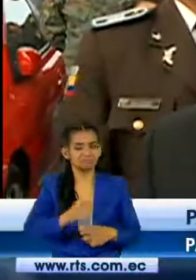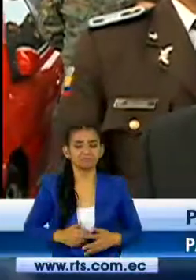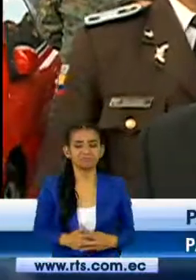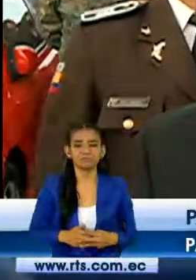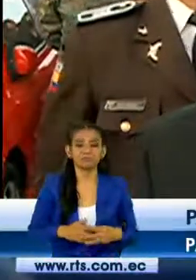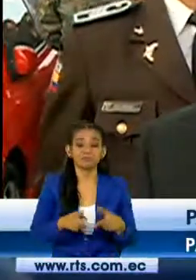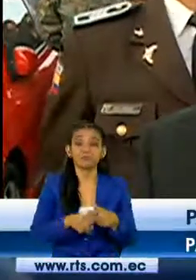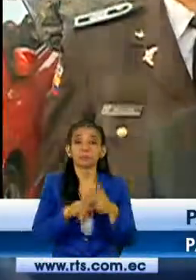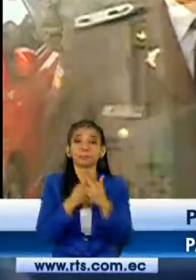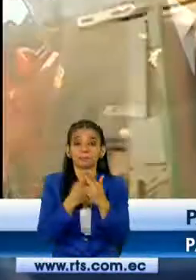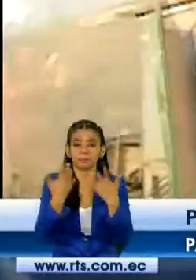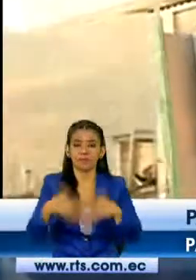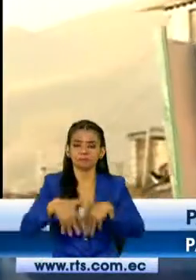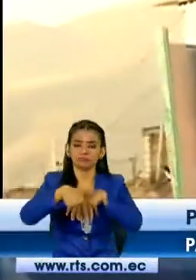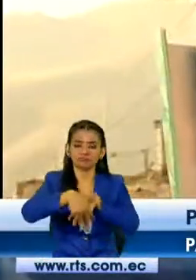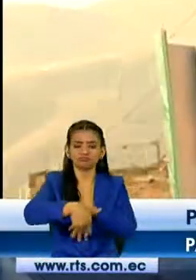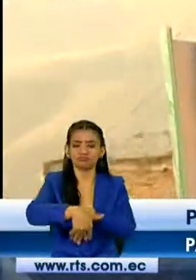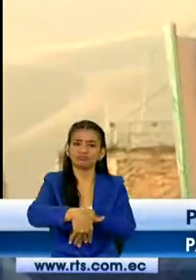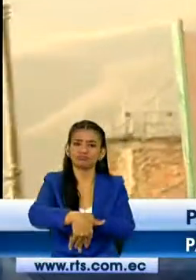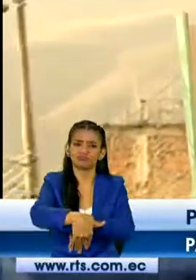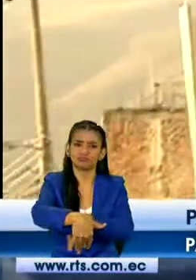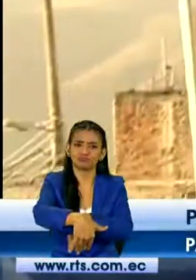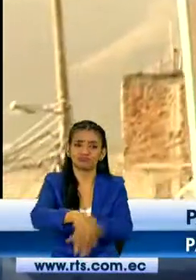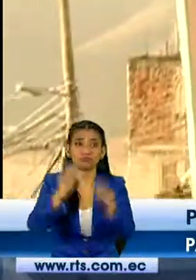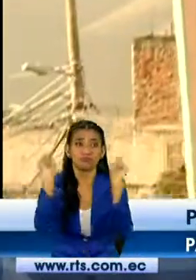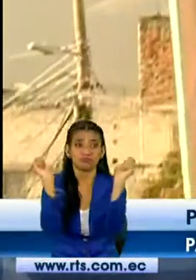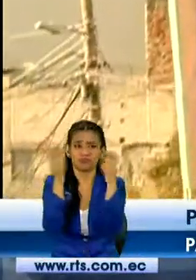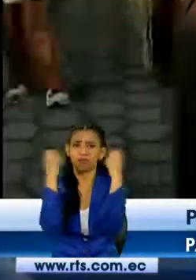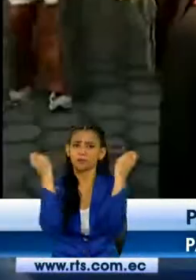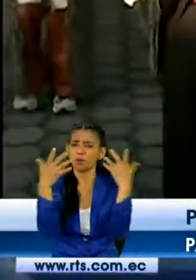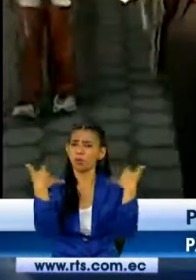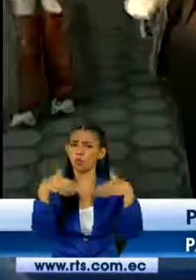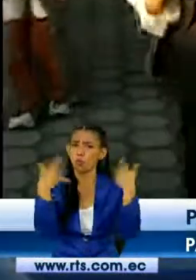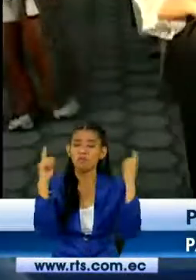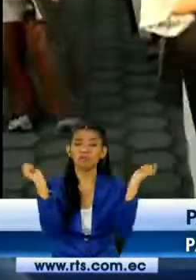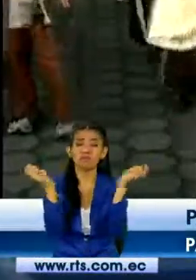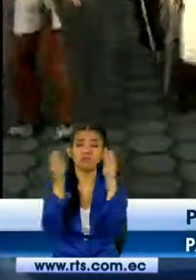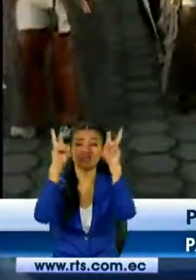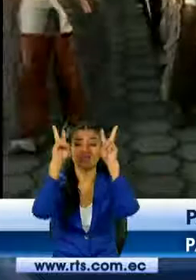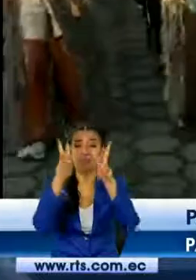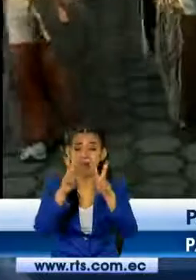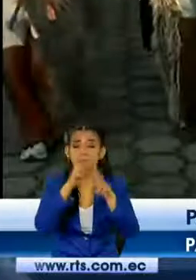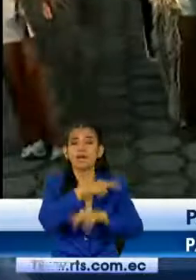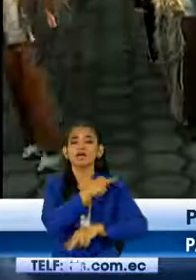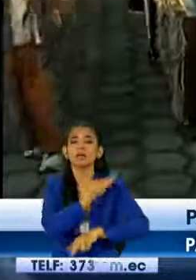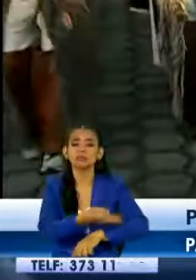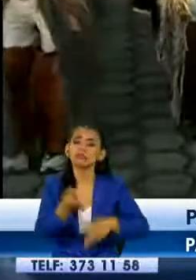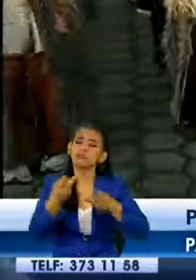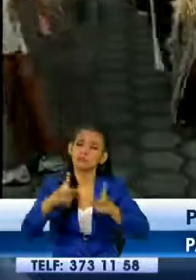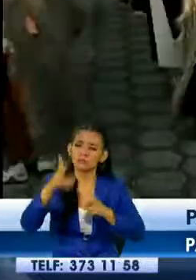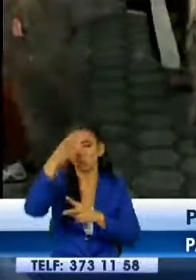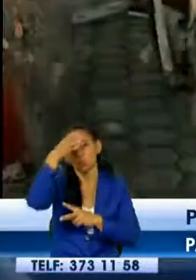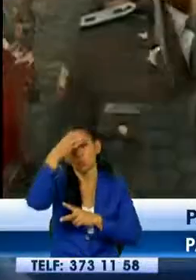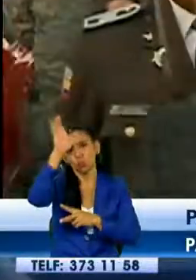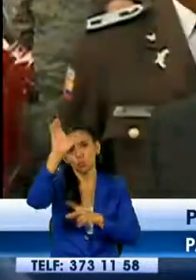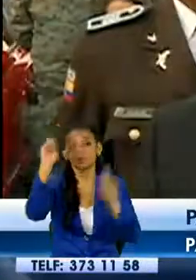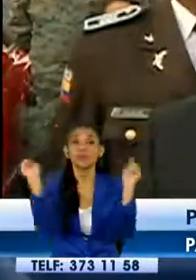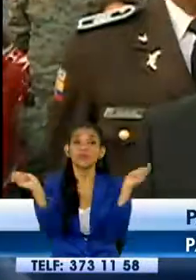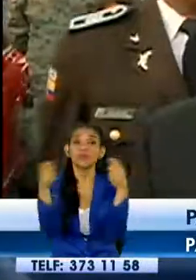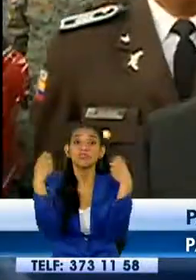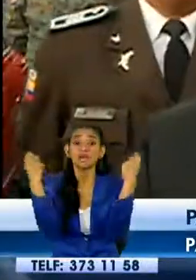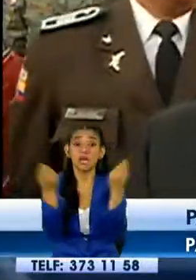con el pregón de fiesta sobre esta gran festividad espiritual, religiosa y cultural, como es la fiesta